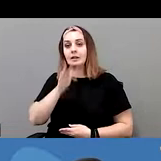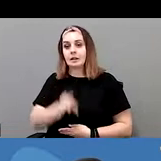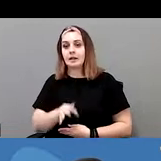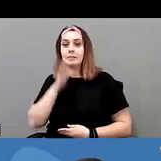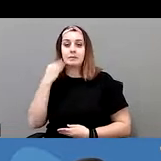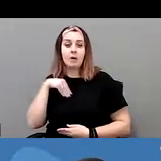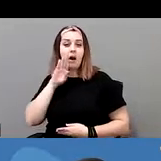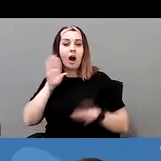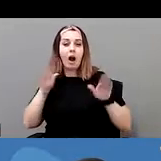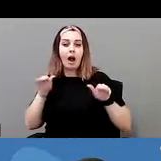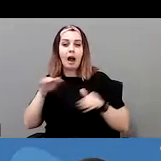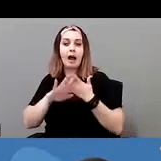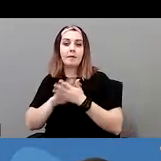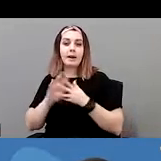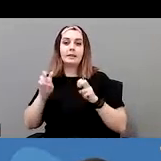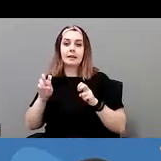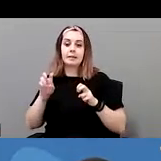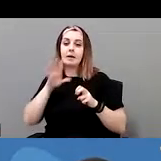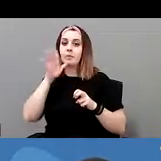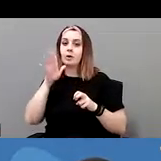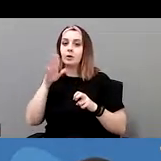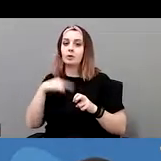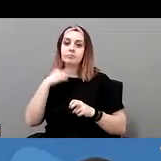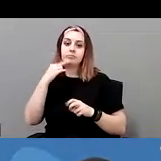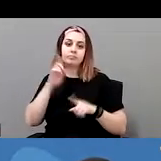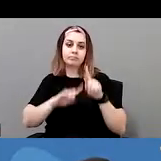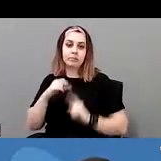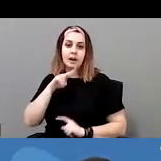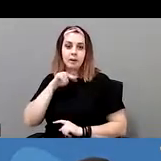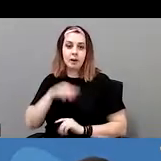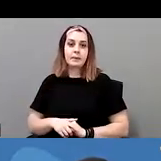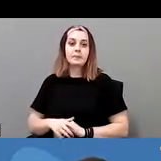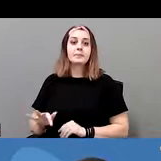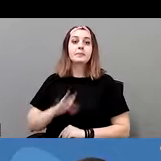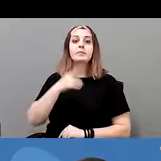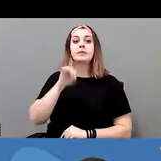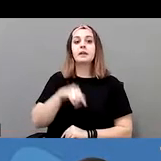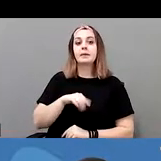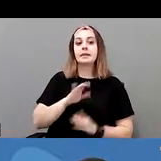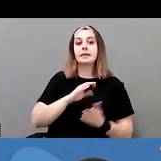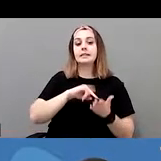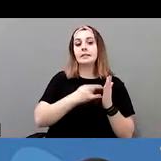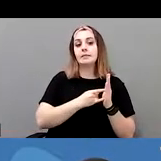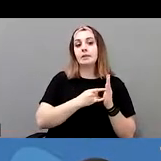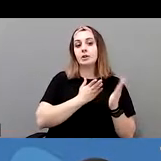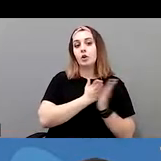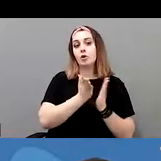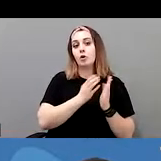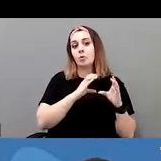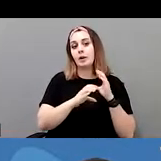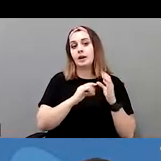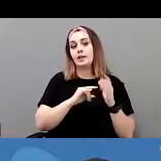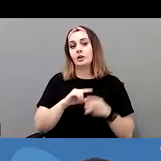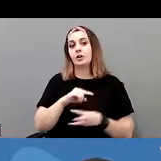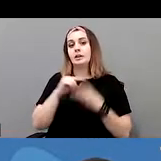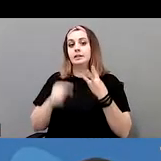Ángeles, por un tema de porque haya presente una disartria. Y luego los sistemas de comunicación se sustentan principalmente en tres elementos, ¿no? Lo que